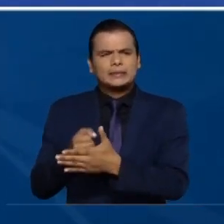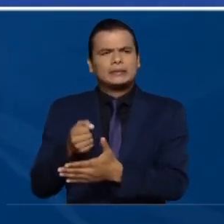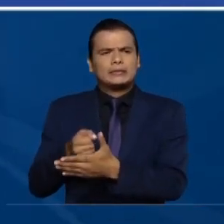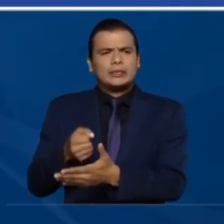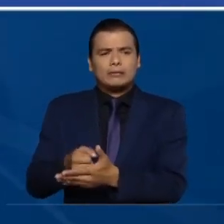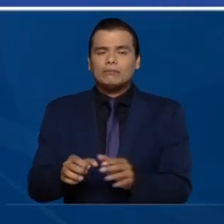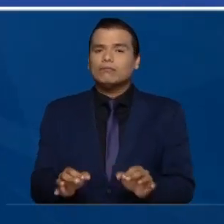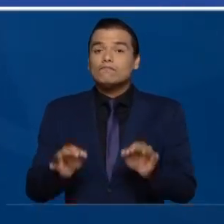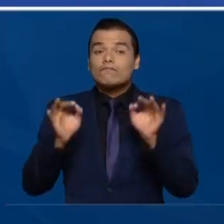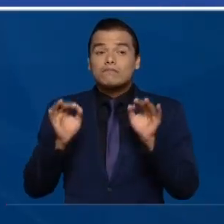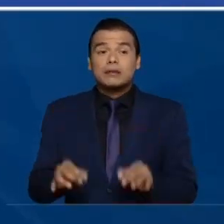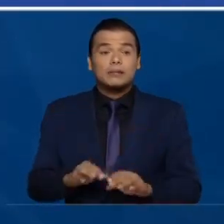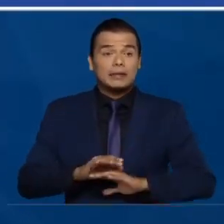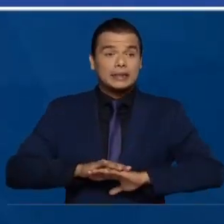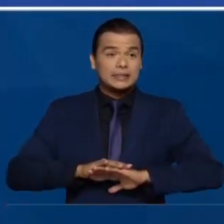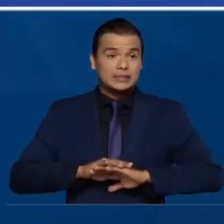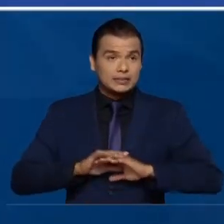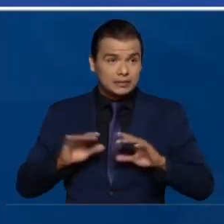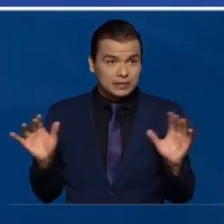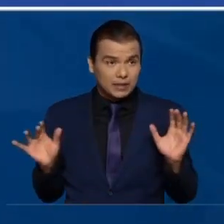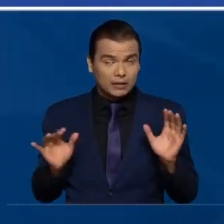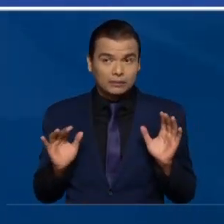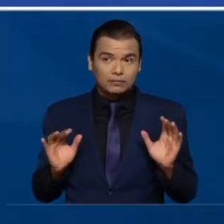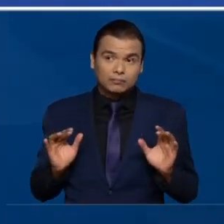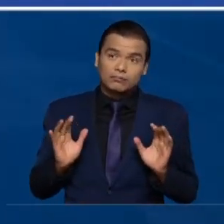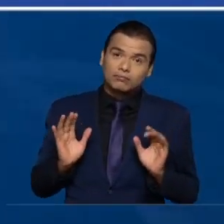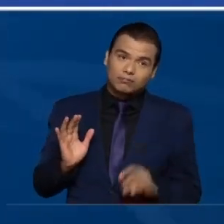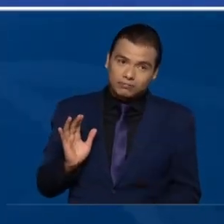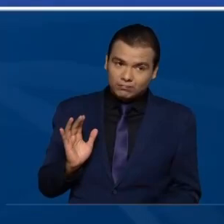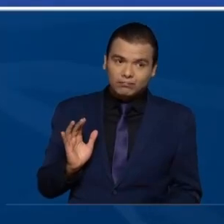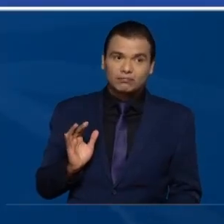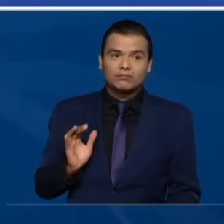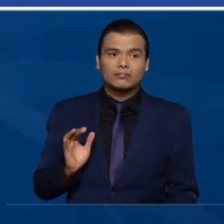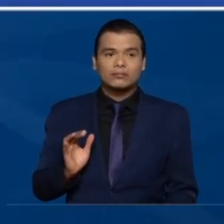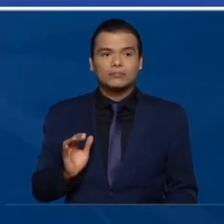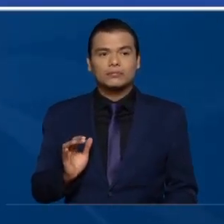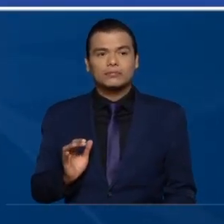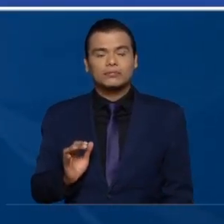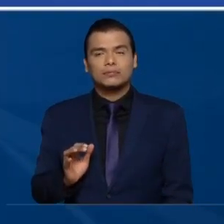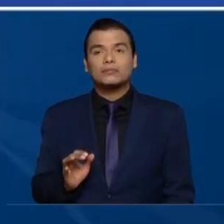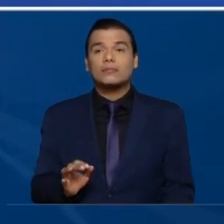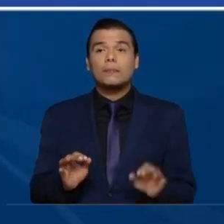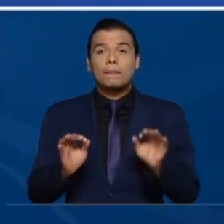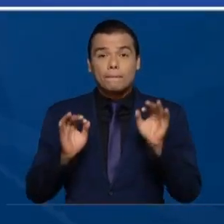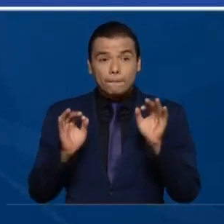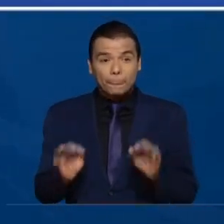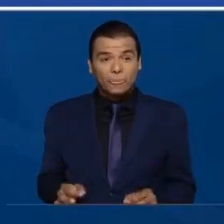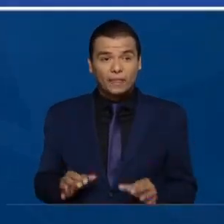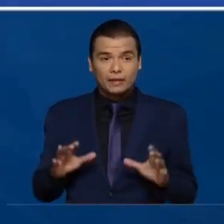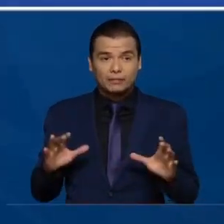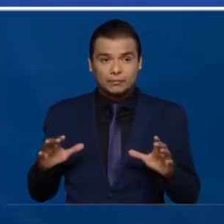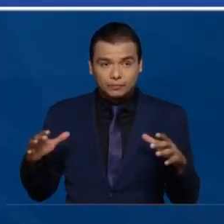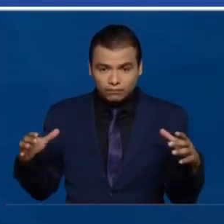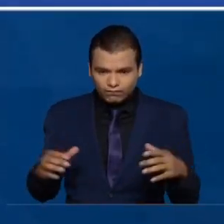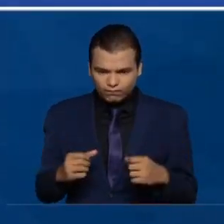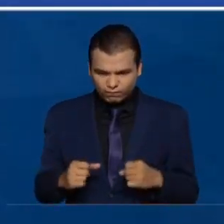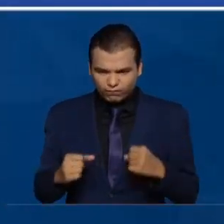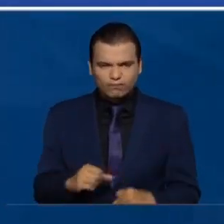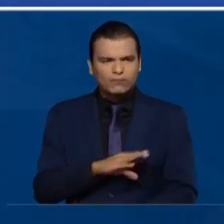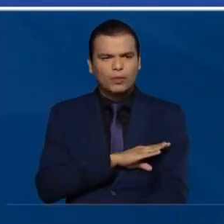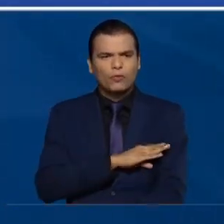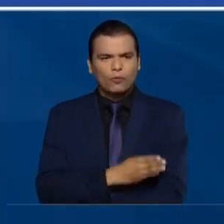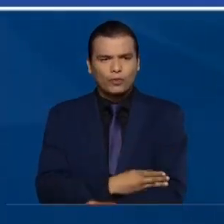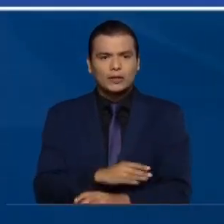y cuando no ha sido de esta manera creo que el repliegue ha sido una también de la fortalezas el poder llevar